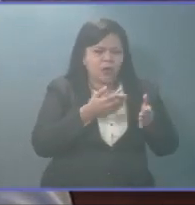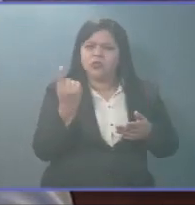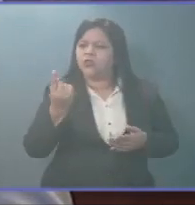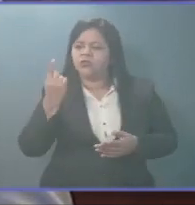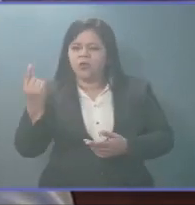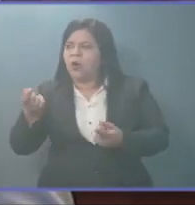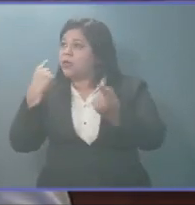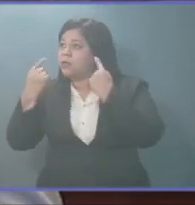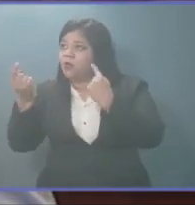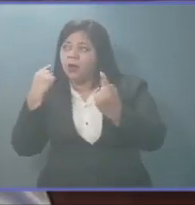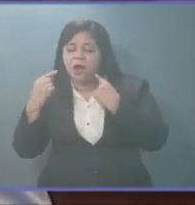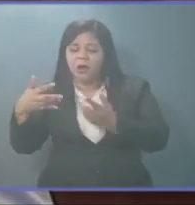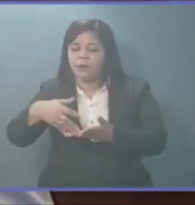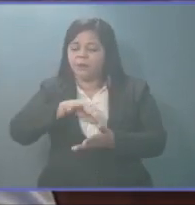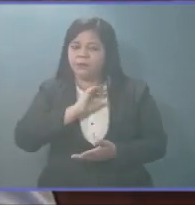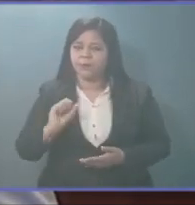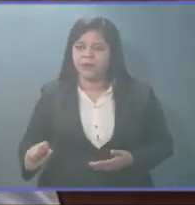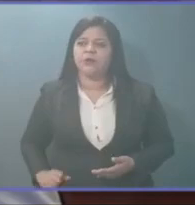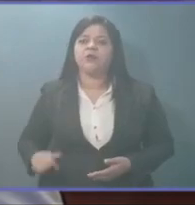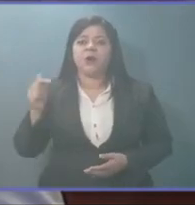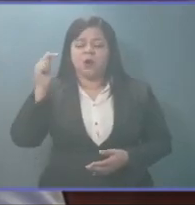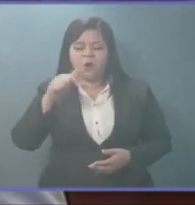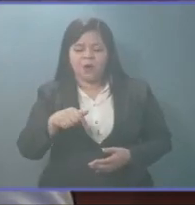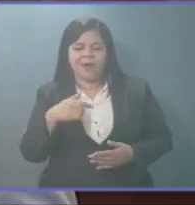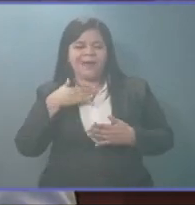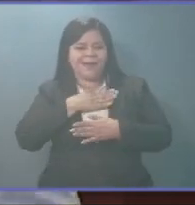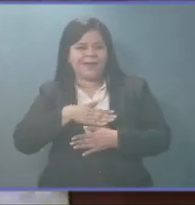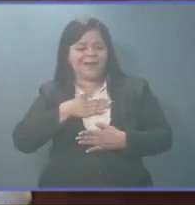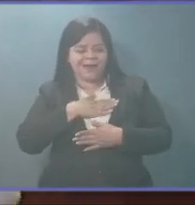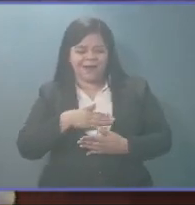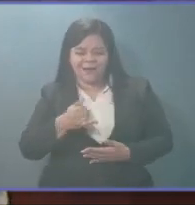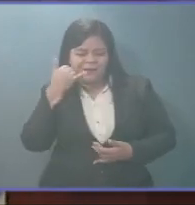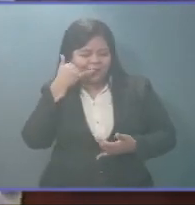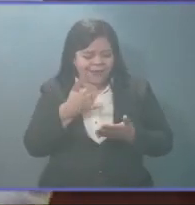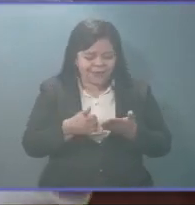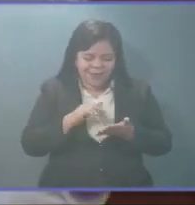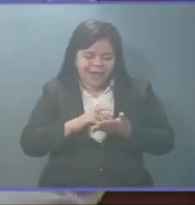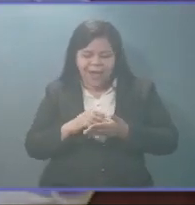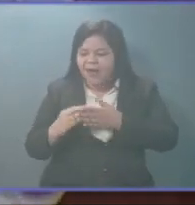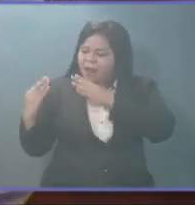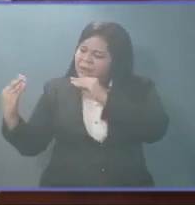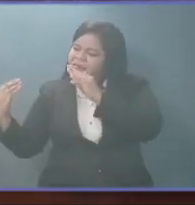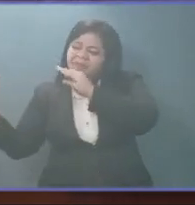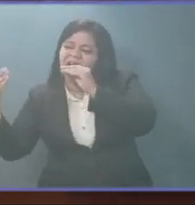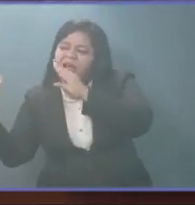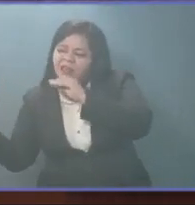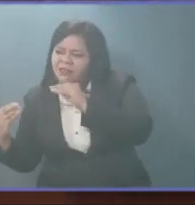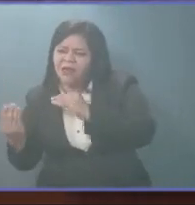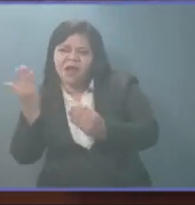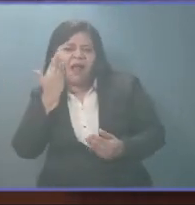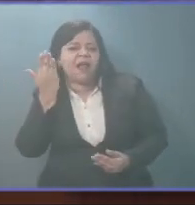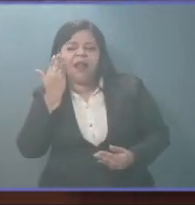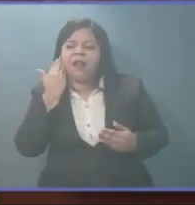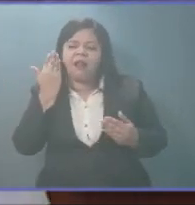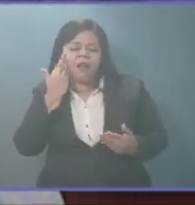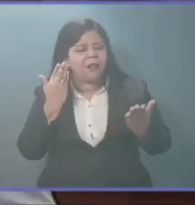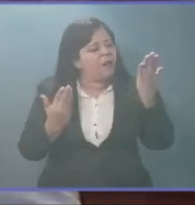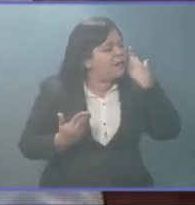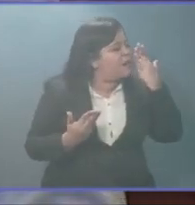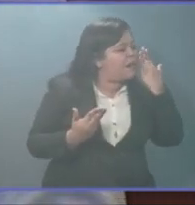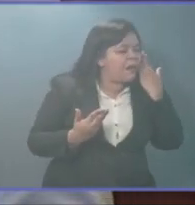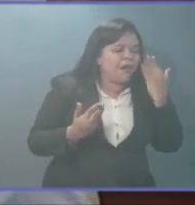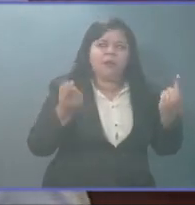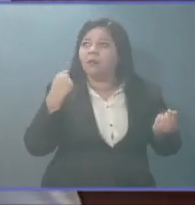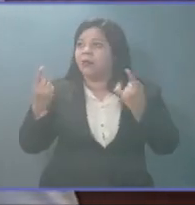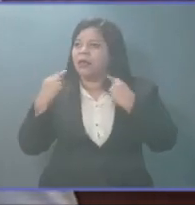pueblo salvadoreño por 30 años. Ahora se divierten con sus teléfonos, platican entre ellos y se distraen totalmente con indiferencia.